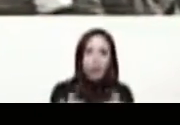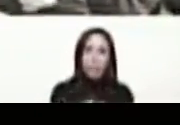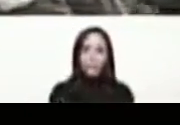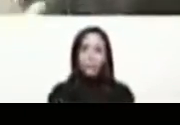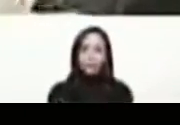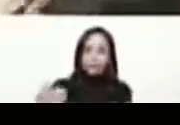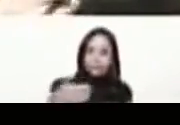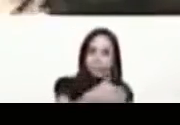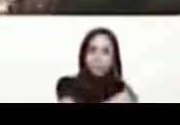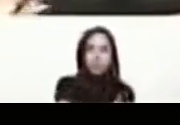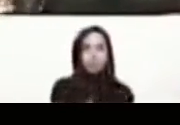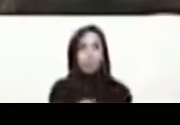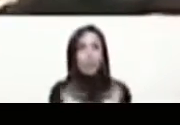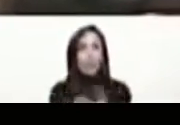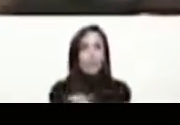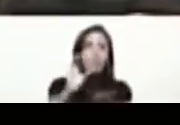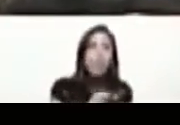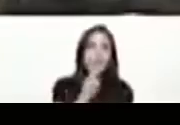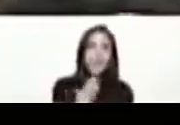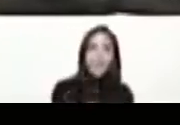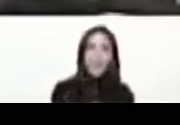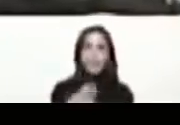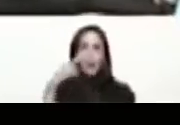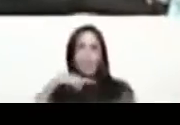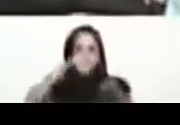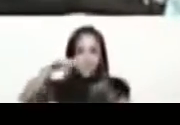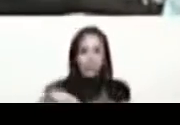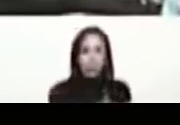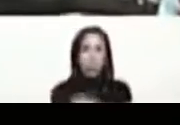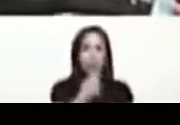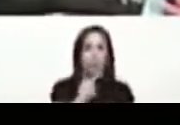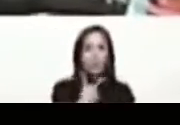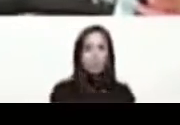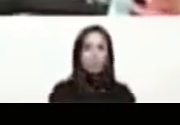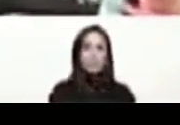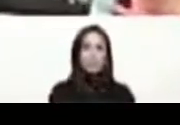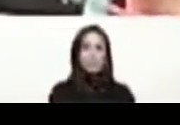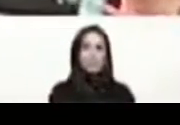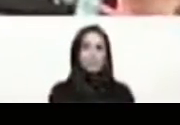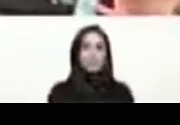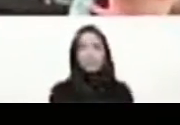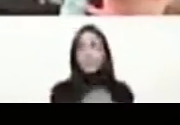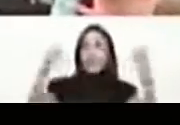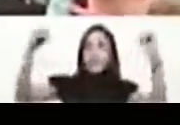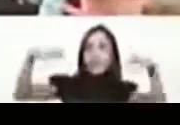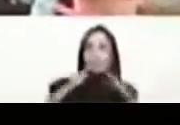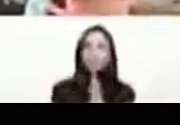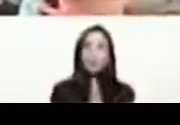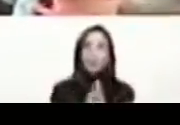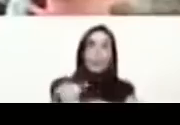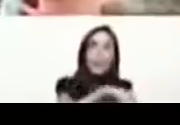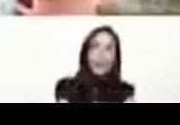Hay que tener las ciudades limpias, bellas, bien pintadas, bien iluminadas, con luz, las avenidas,